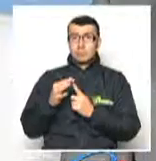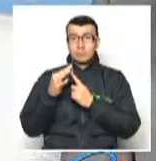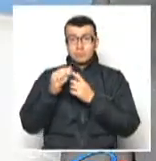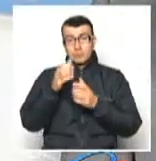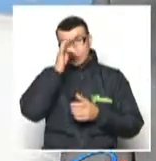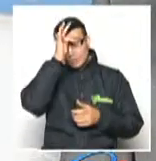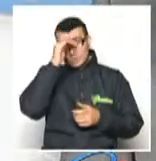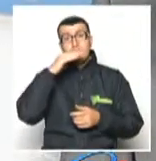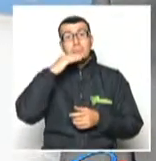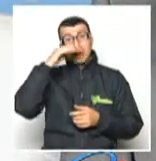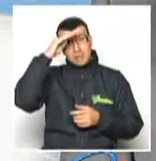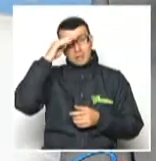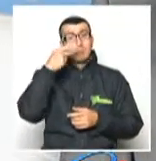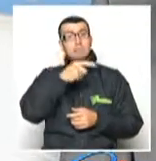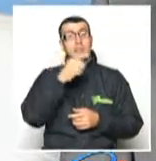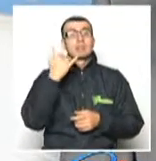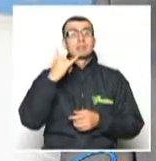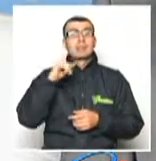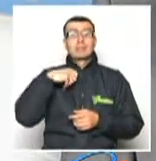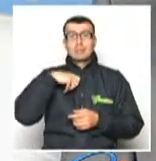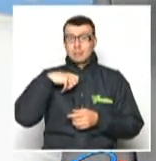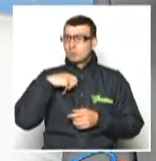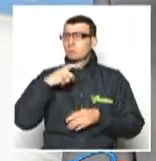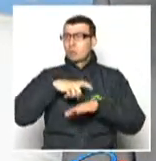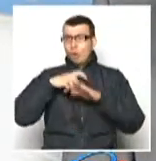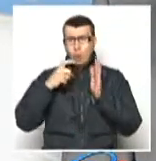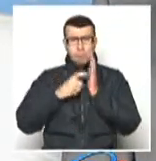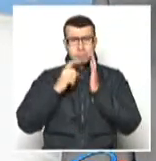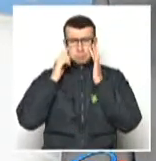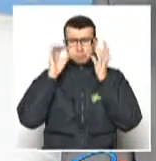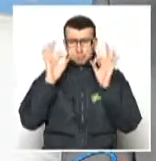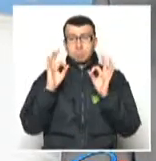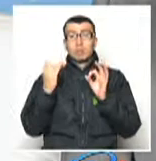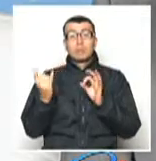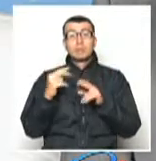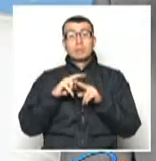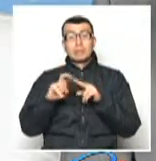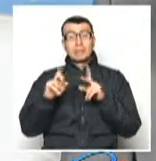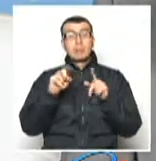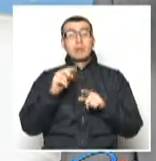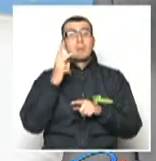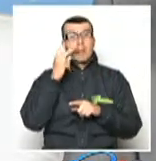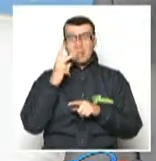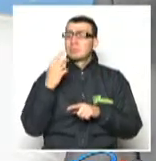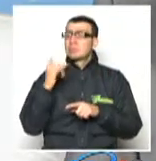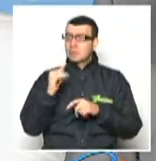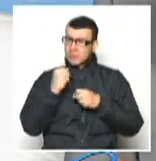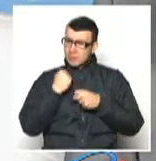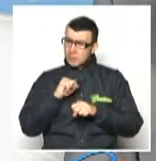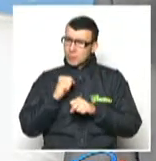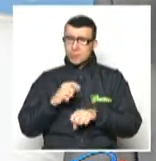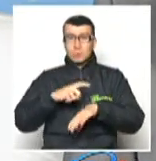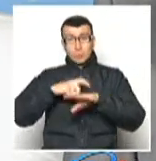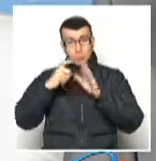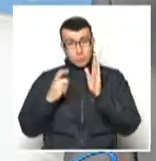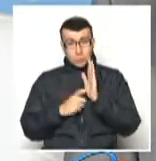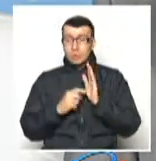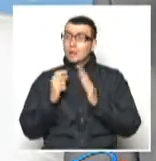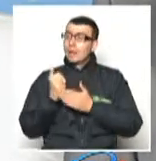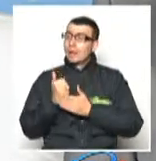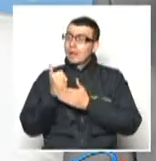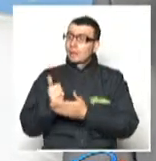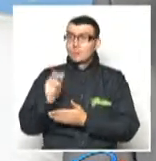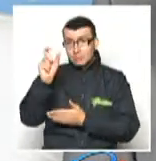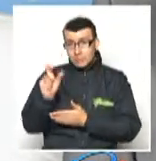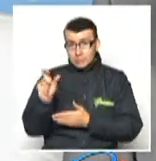de Medellín, ya tenemos el cuento montado perfectamente, y en Manizales y Pereira también estamos haciendo un esfuerzo muy grande por poderle financiar a